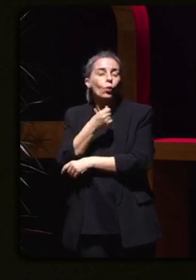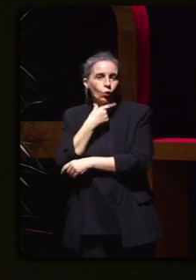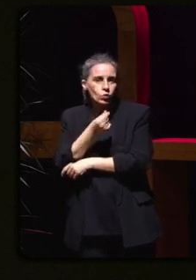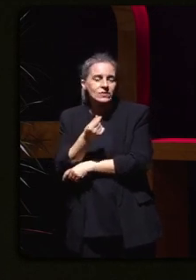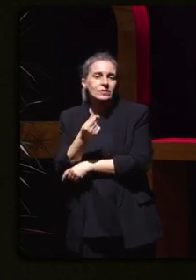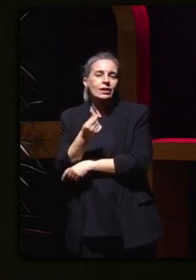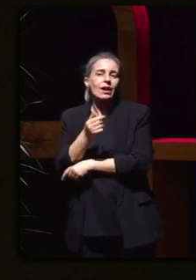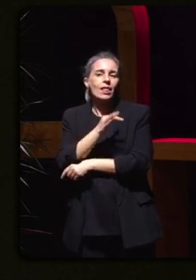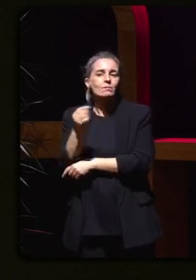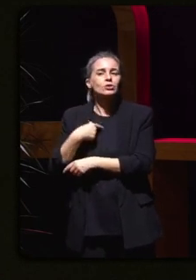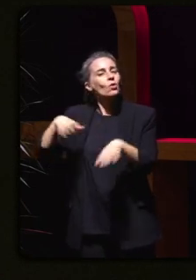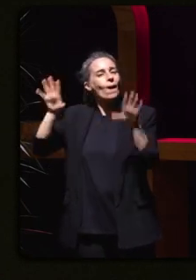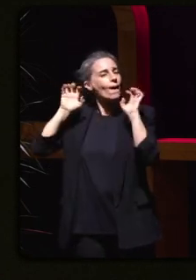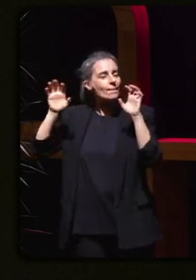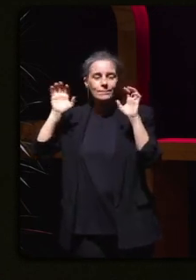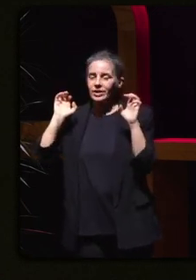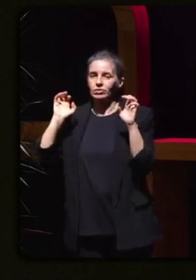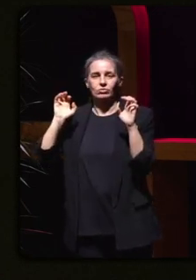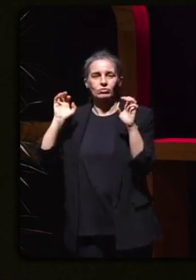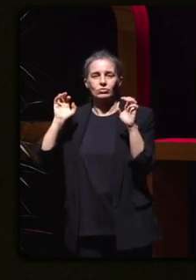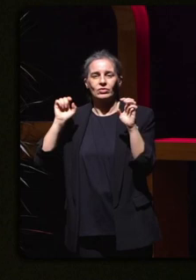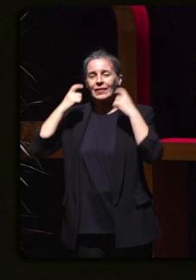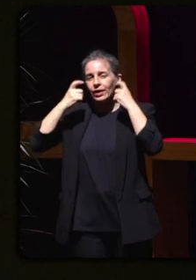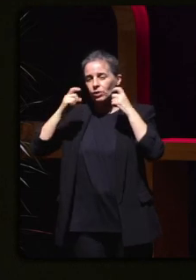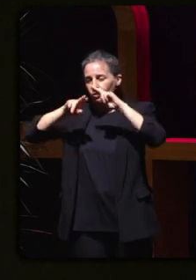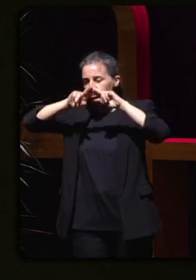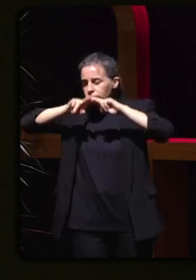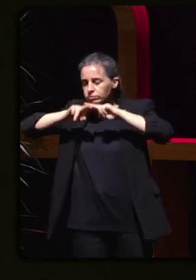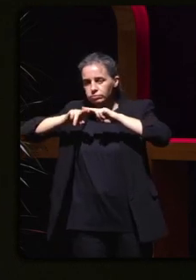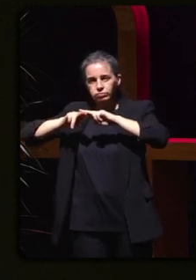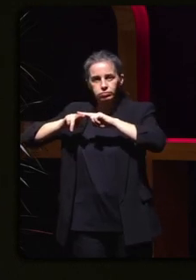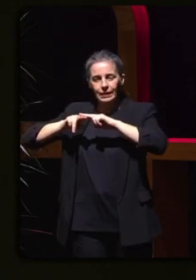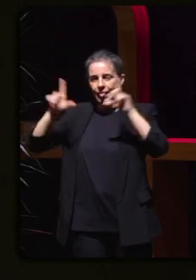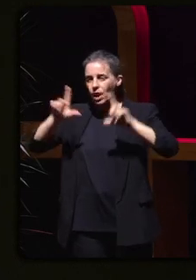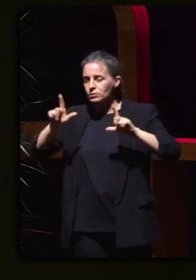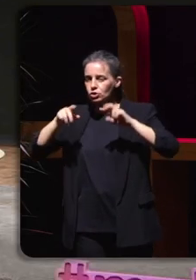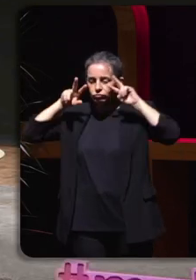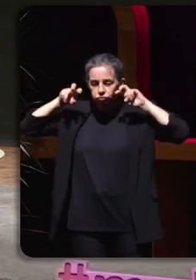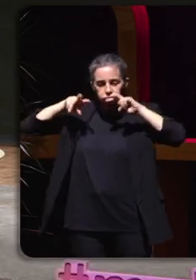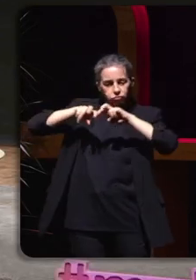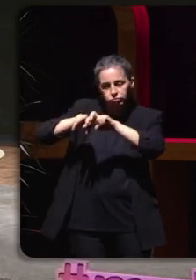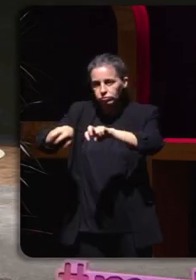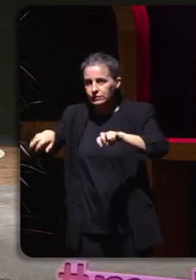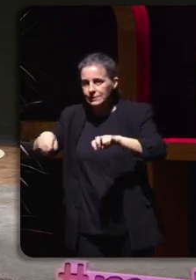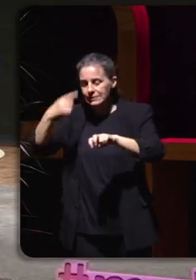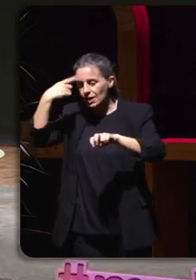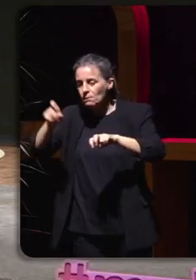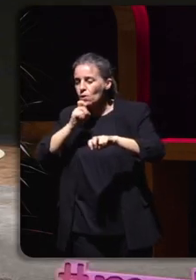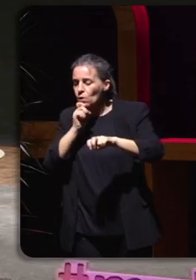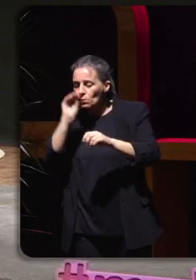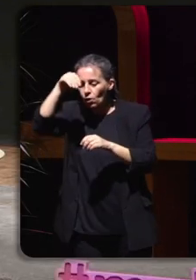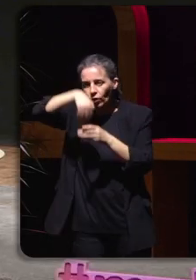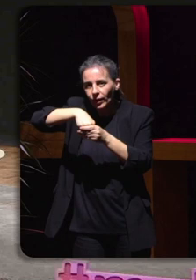y aprendo mucho tratando de analizar y de ver la tele de otra manera y de comprender